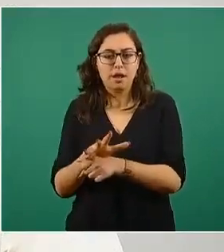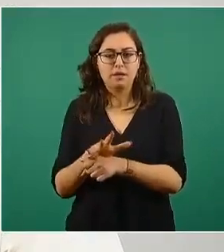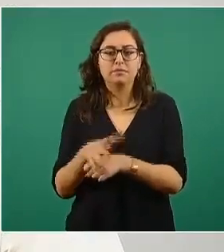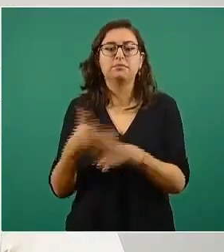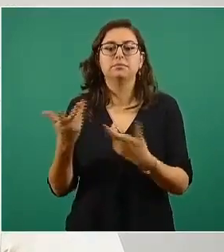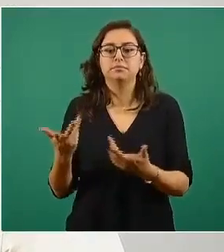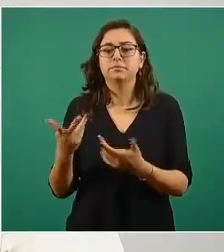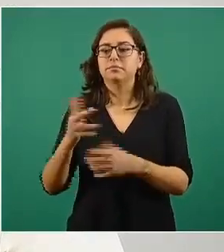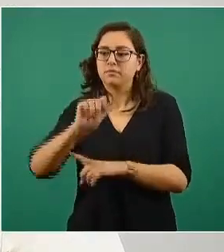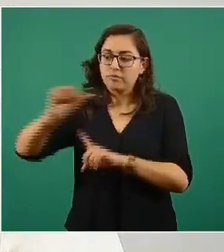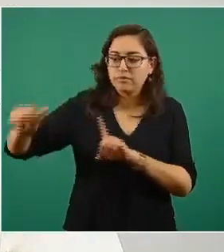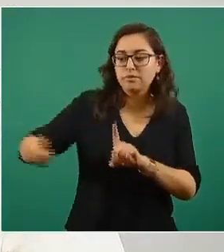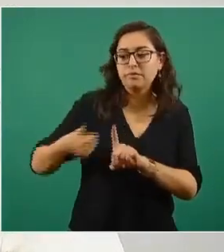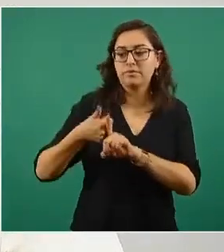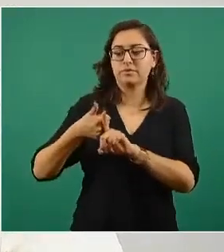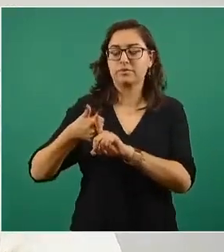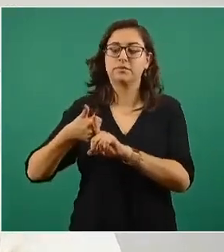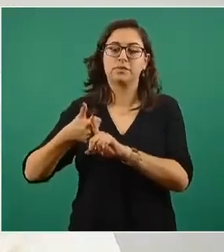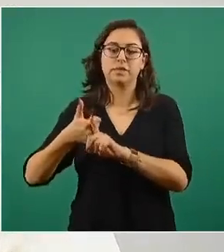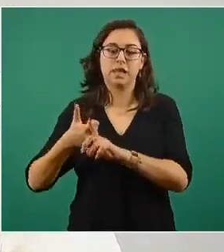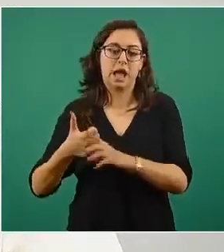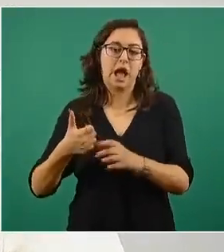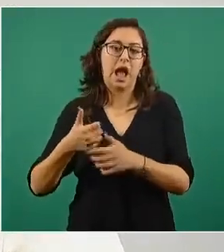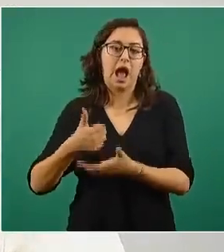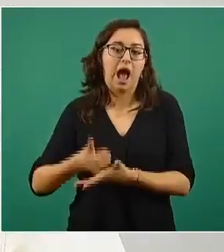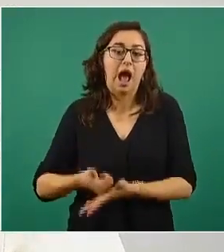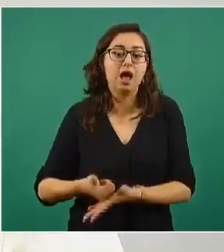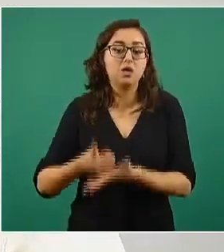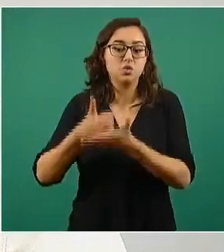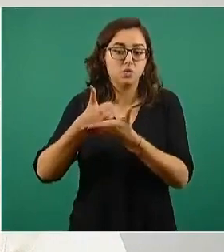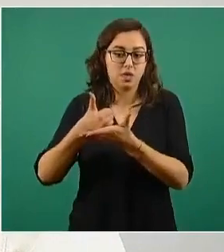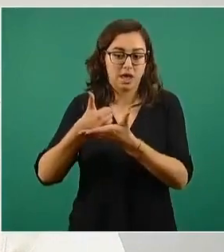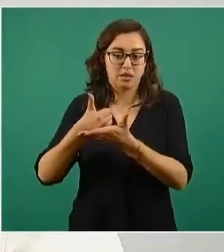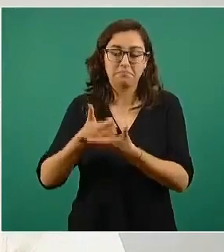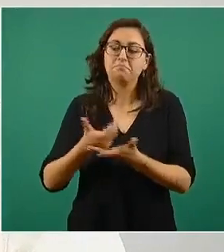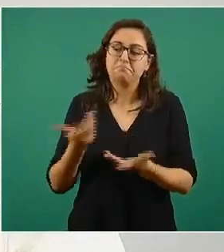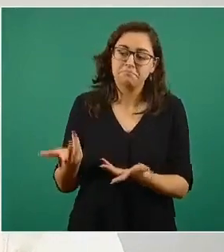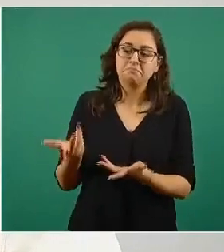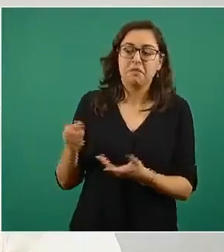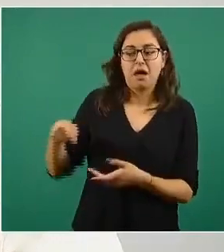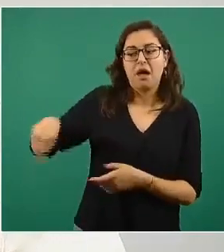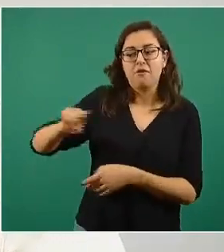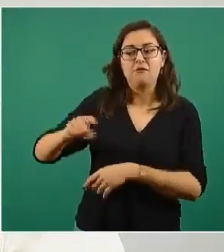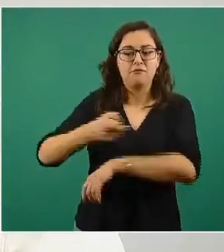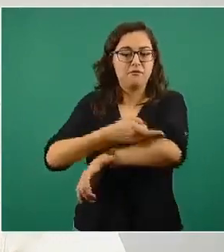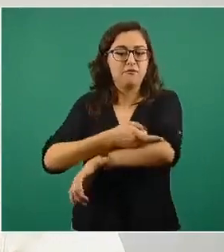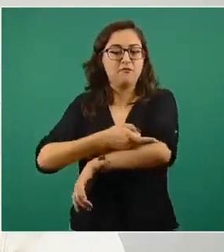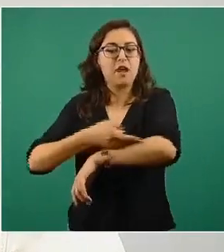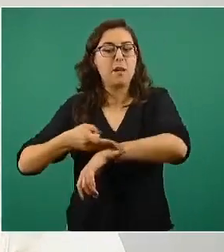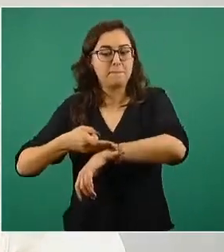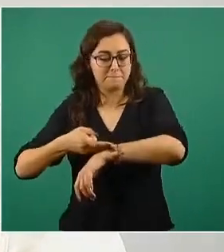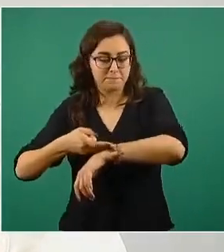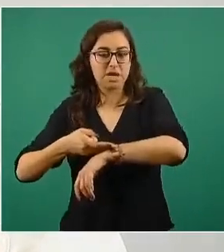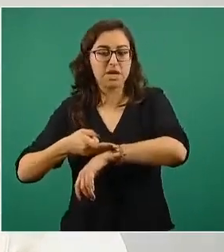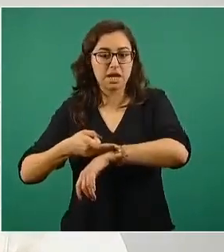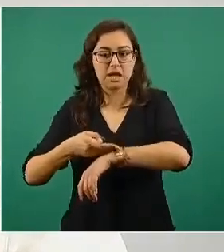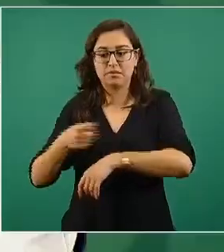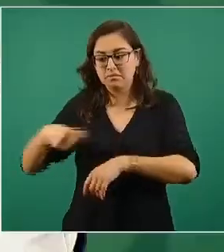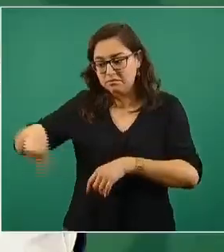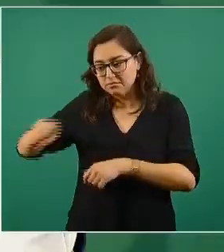coauxiliares de salud. Regularmente son familiares muy directos que se